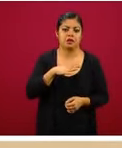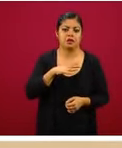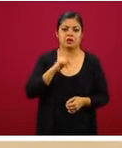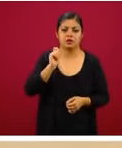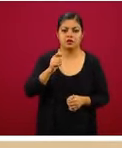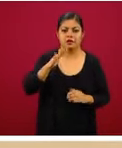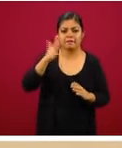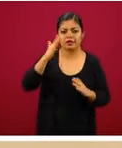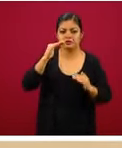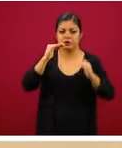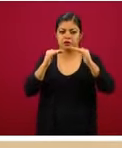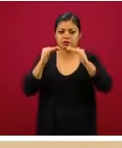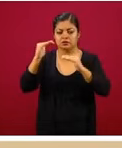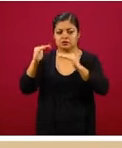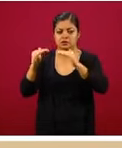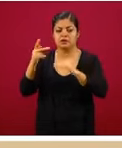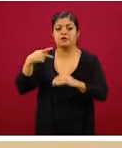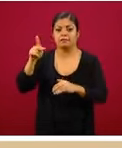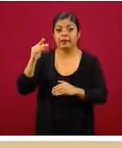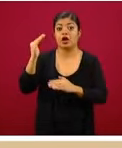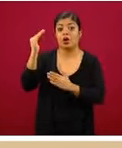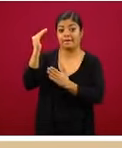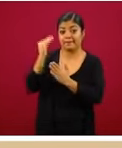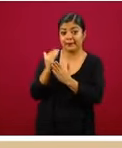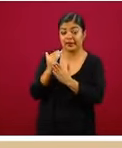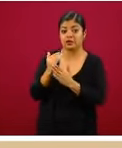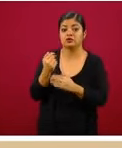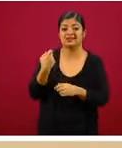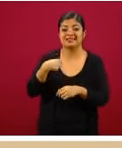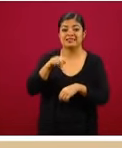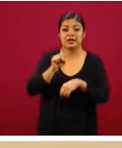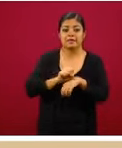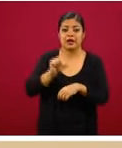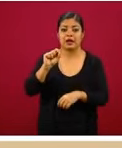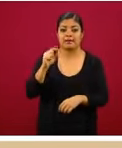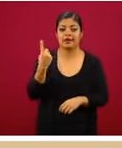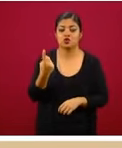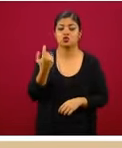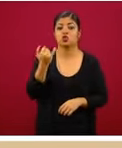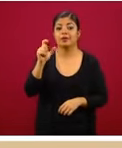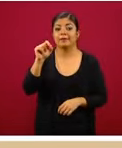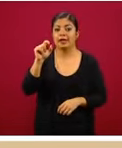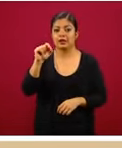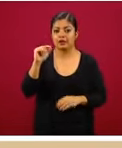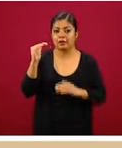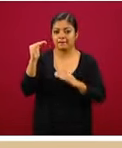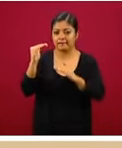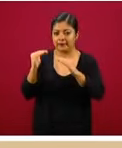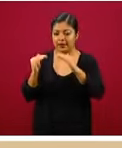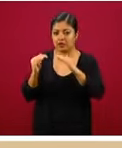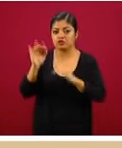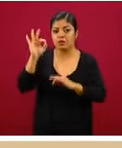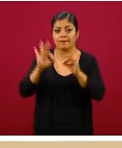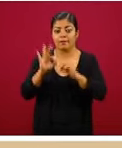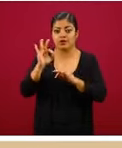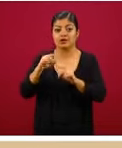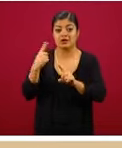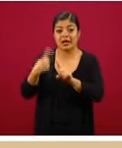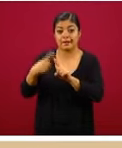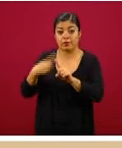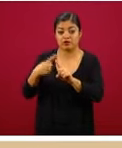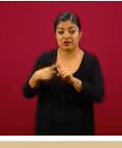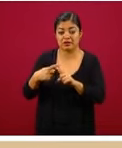prácticamente similar, aunque hemos visto una reducción, al menos en la semana 21 y 20, de que el porcentaje de positividad de